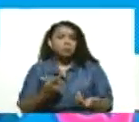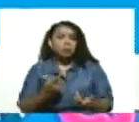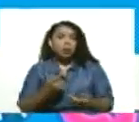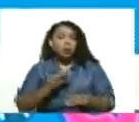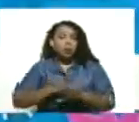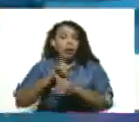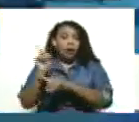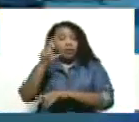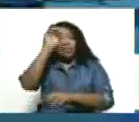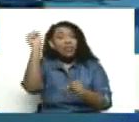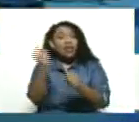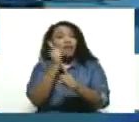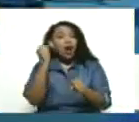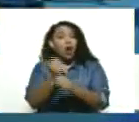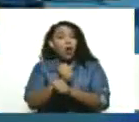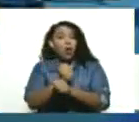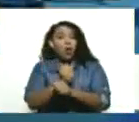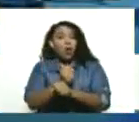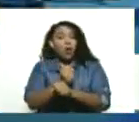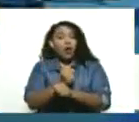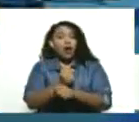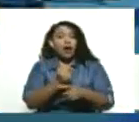el campo donde la descolonización